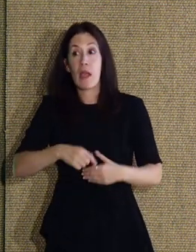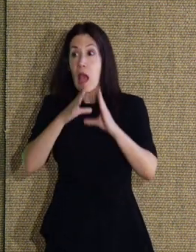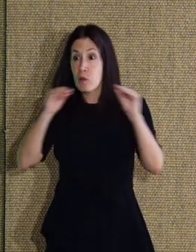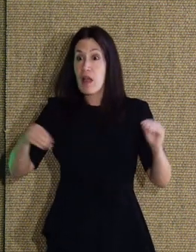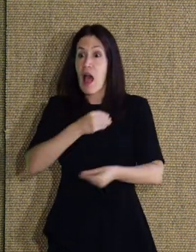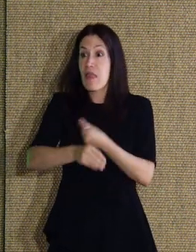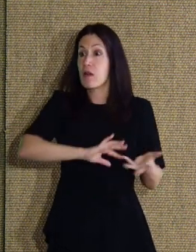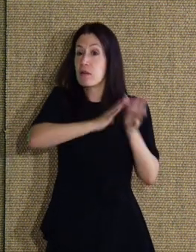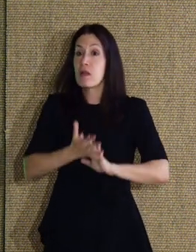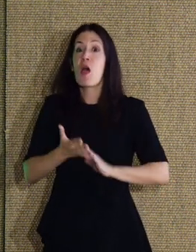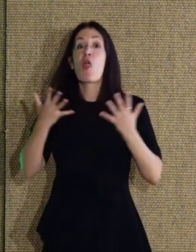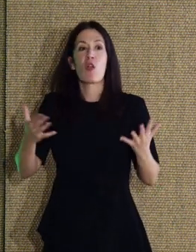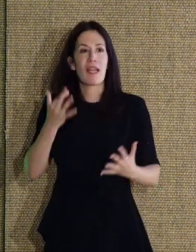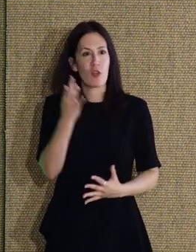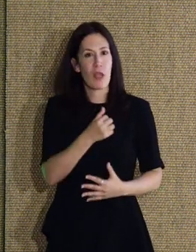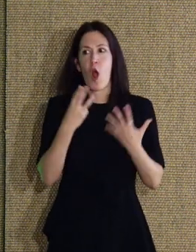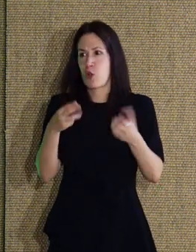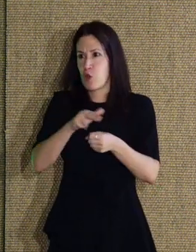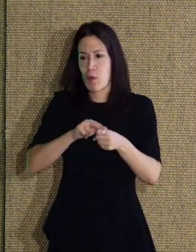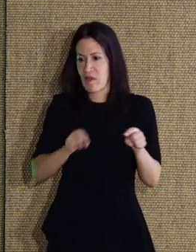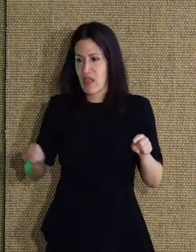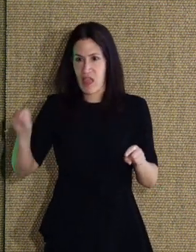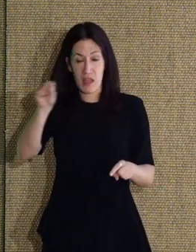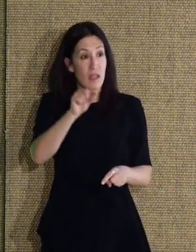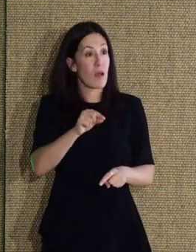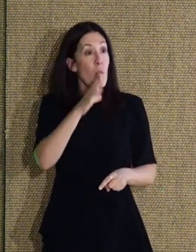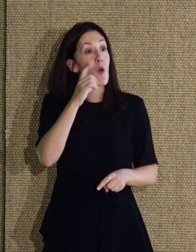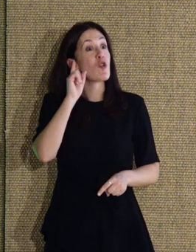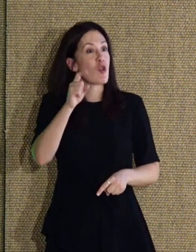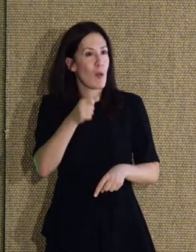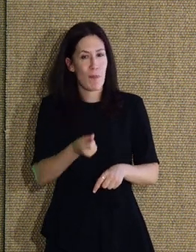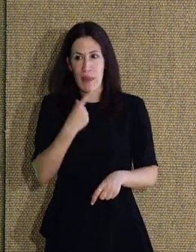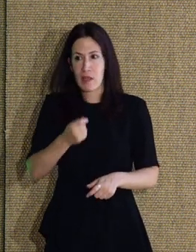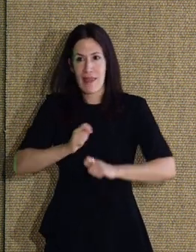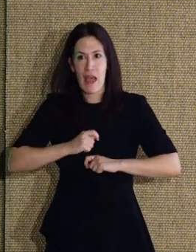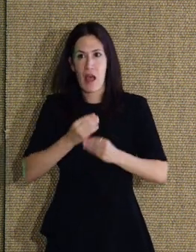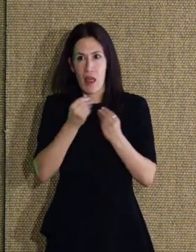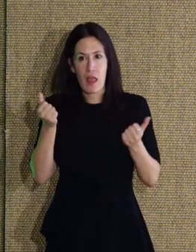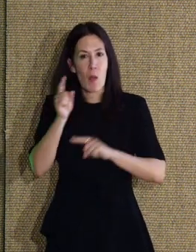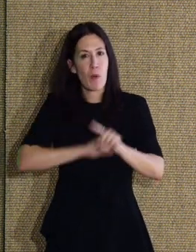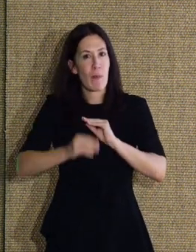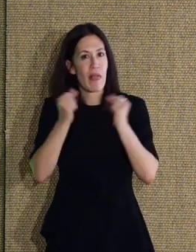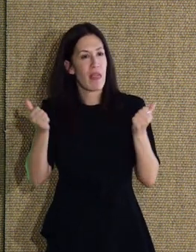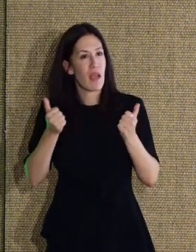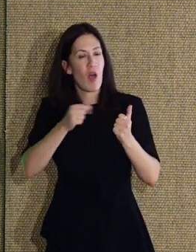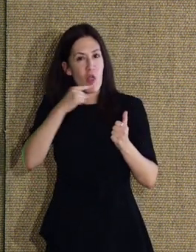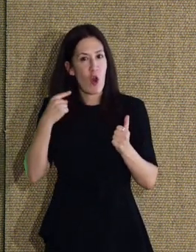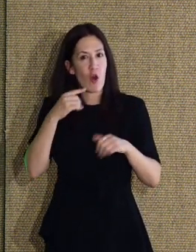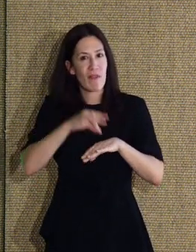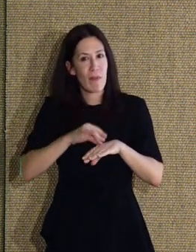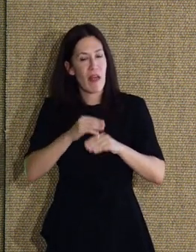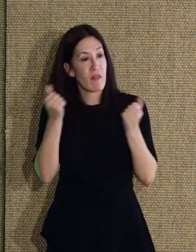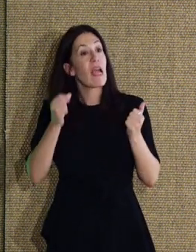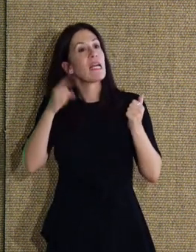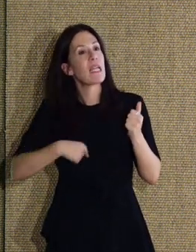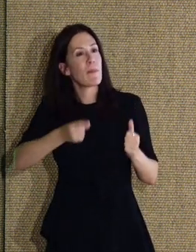llevar a cabo en las ocho provincias Porque no solo los medicamentos curan los farmacéuticos decimos No